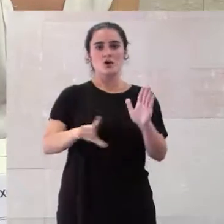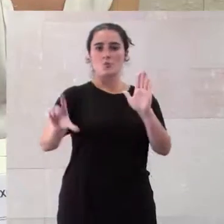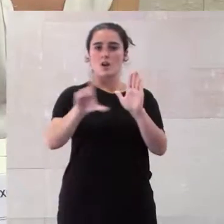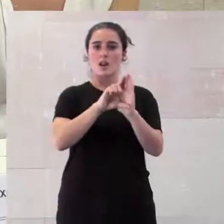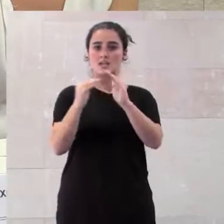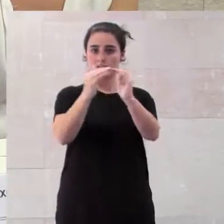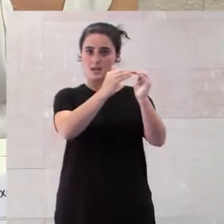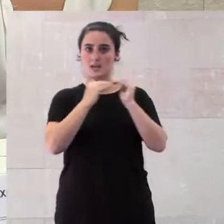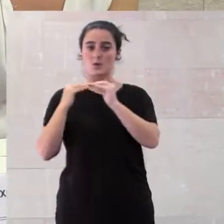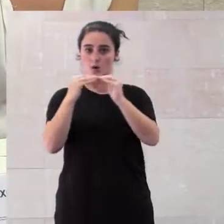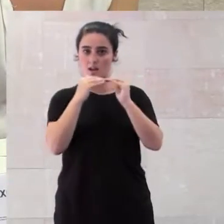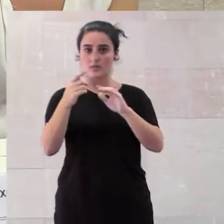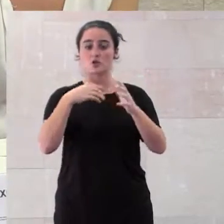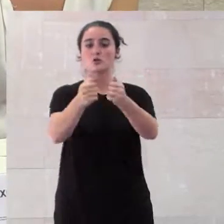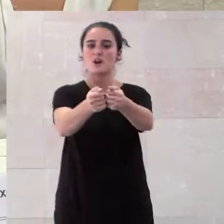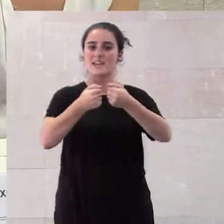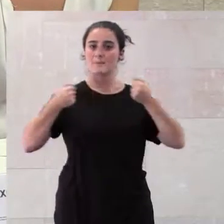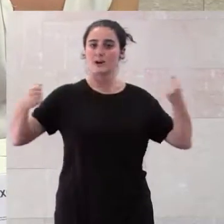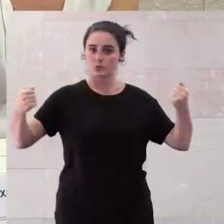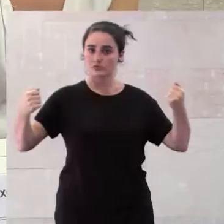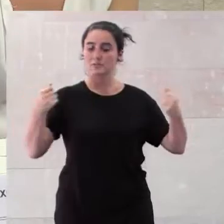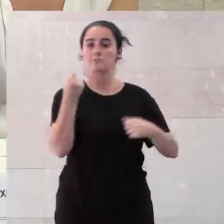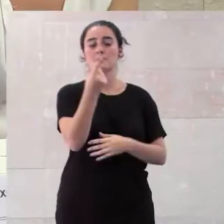igualdad. Destacamos en Macunde, la creación de Macunde en